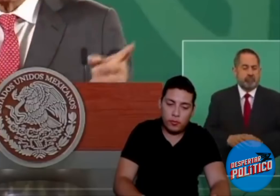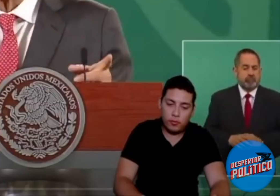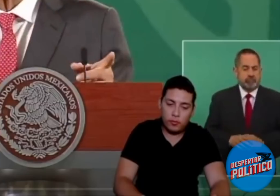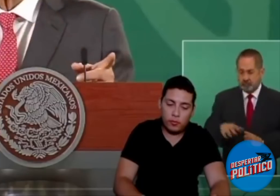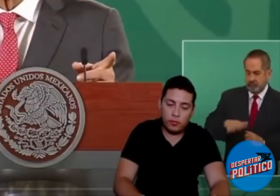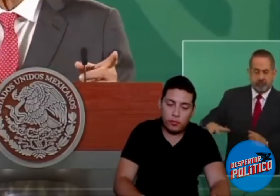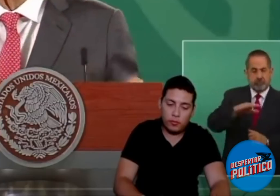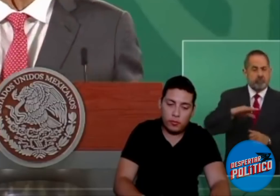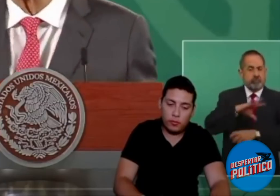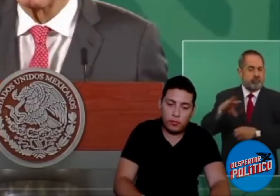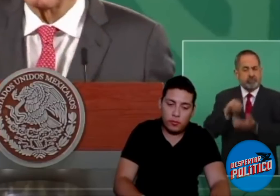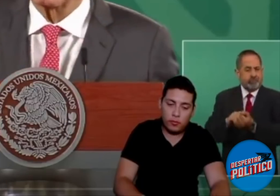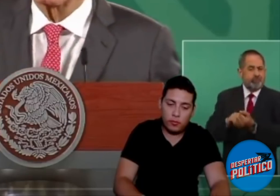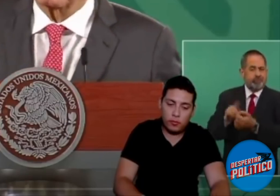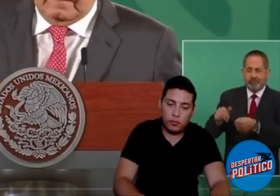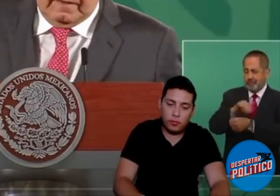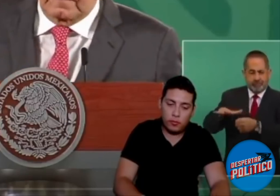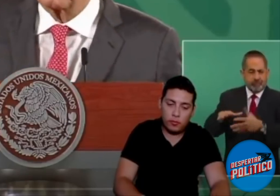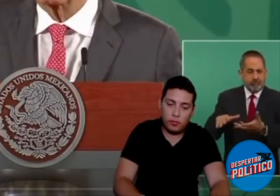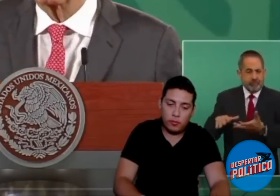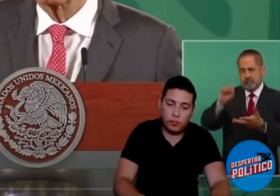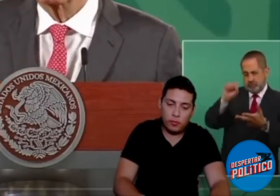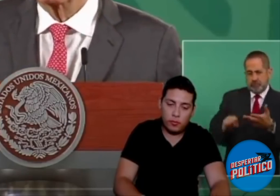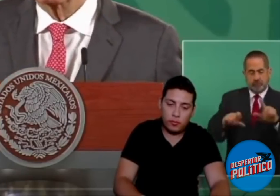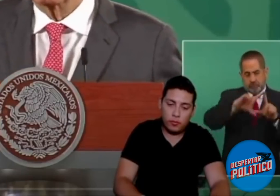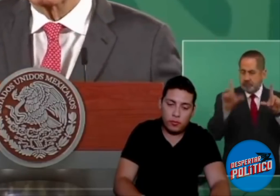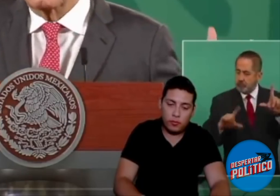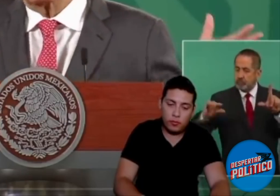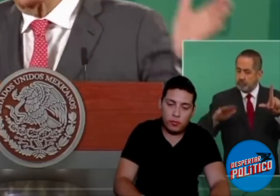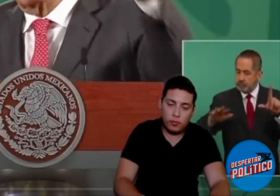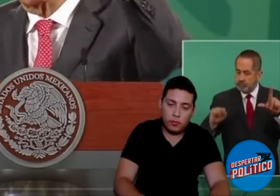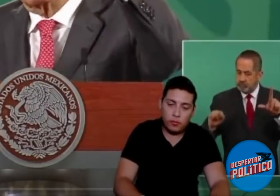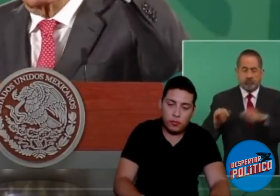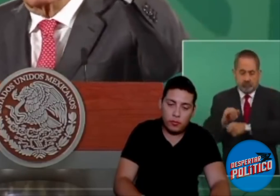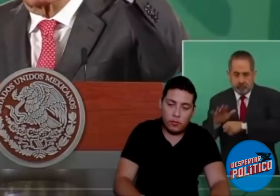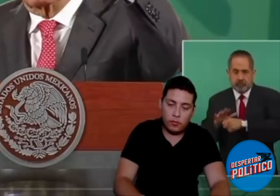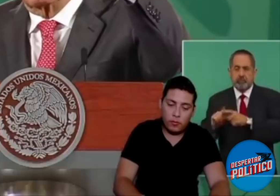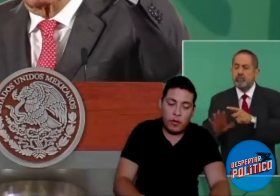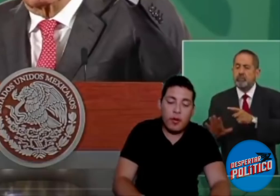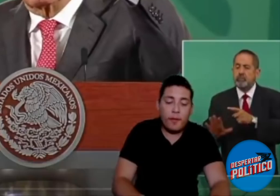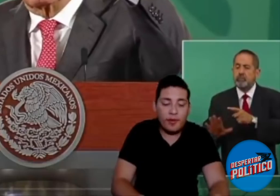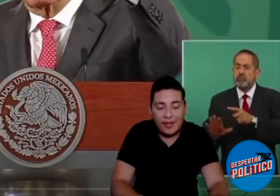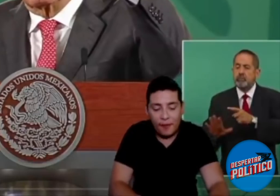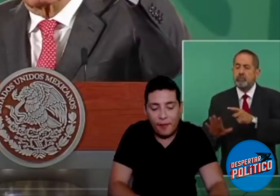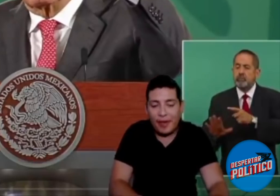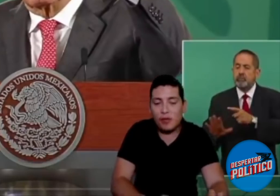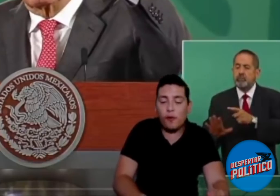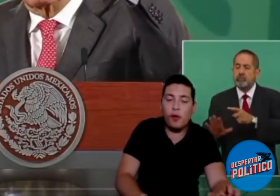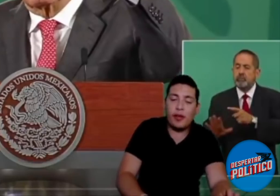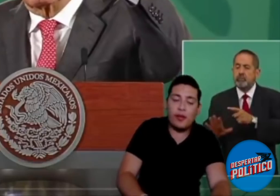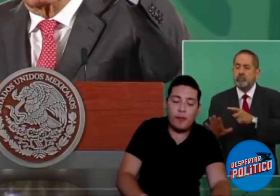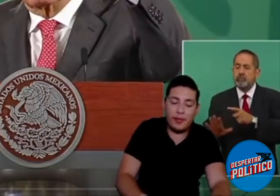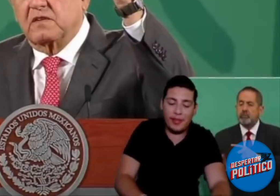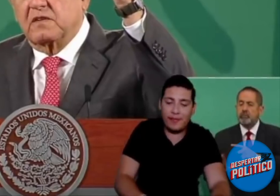en todo lo que es el sureste, el Istmo y el sureste. Pues ahí está, familia, esto